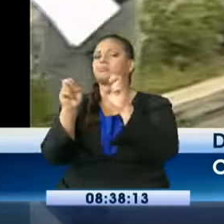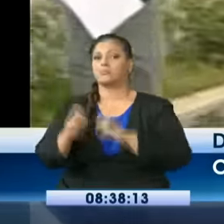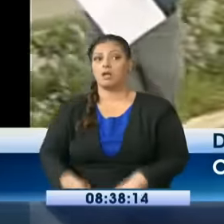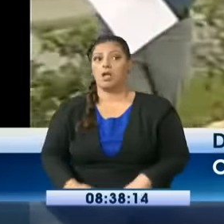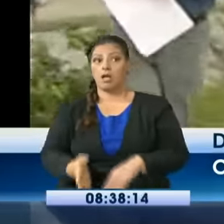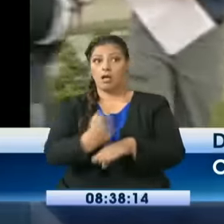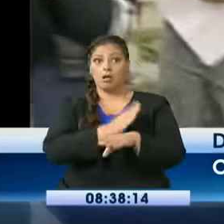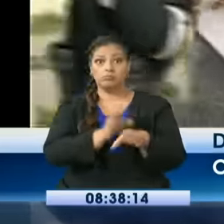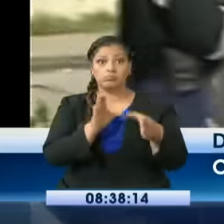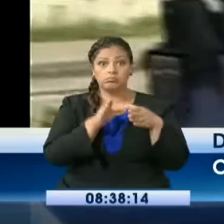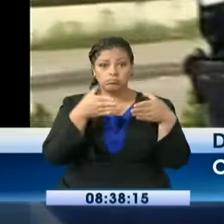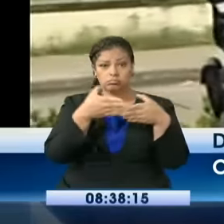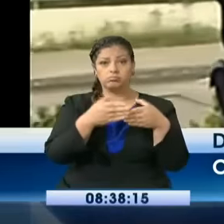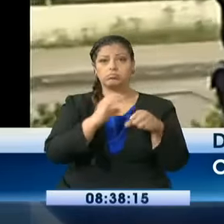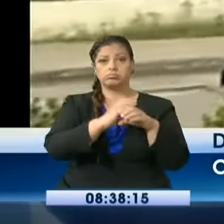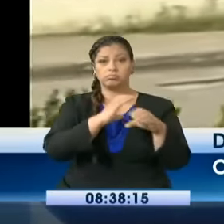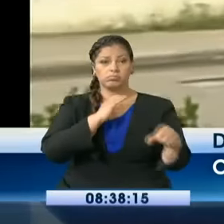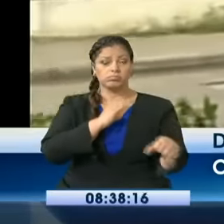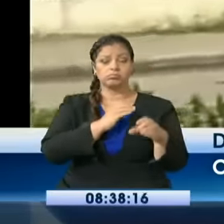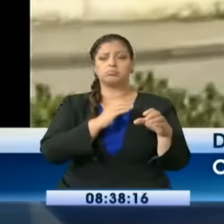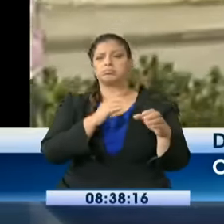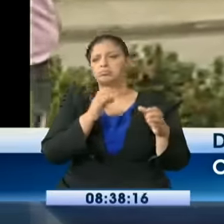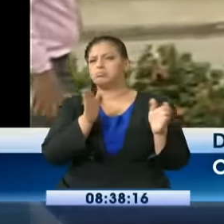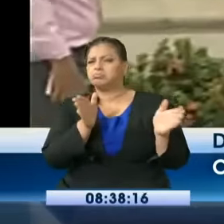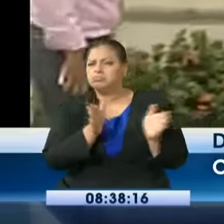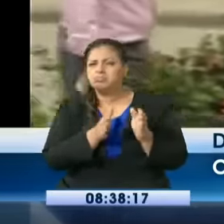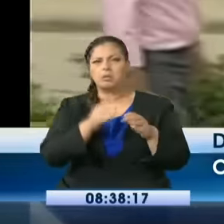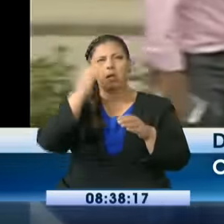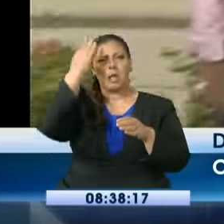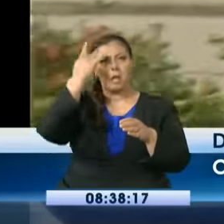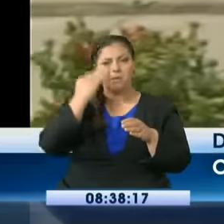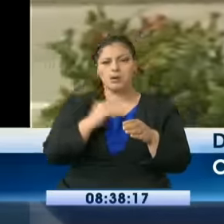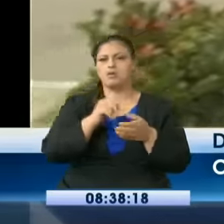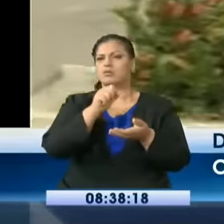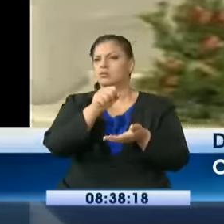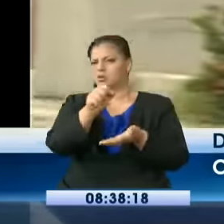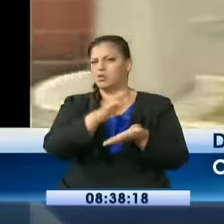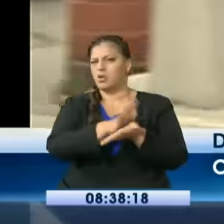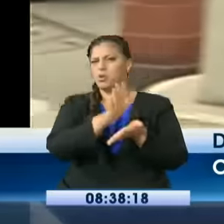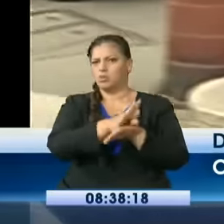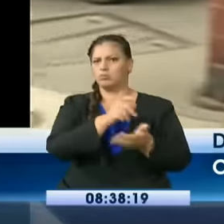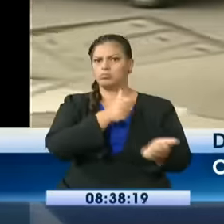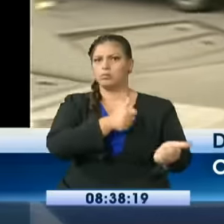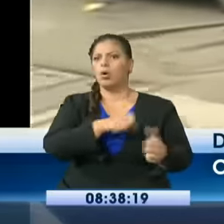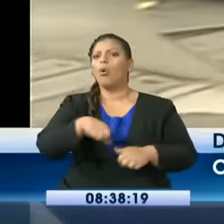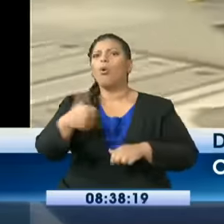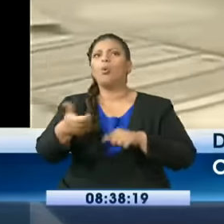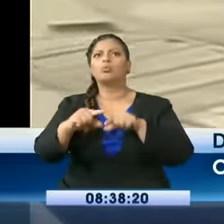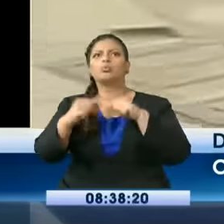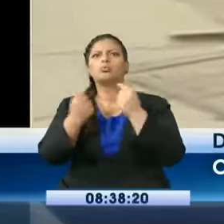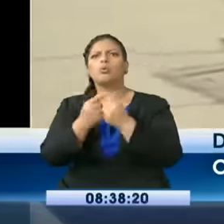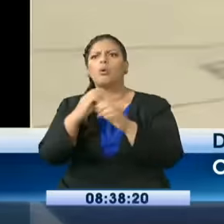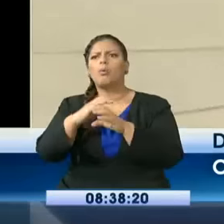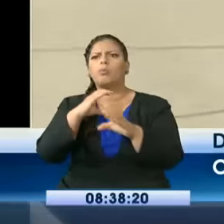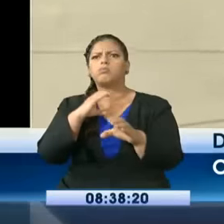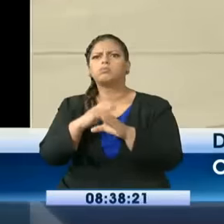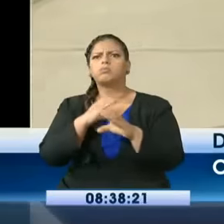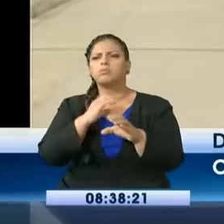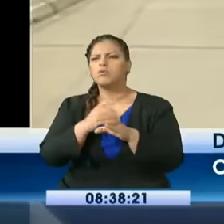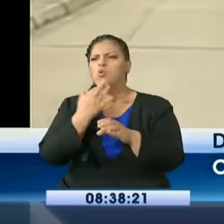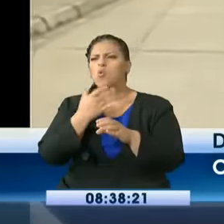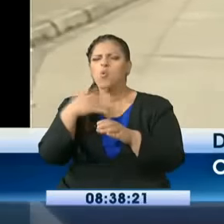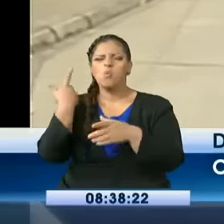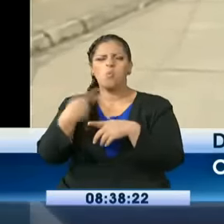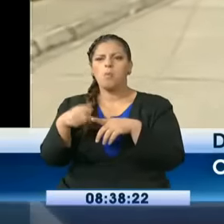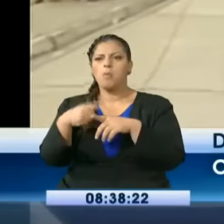forma irregular, de forma ilegal. ¿Quiénes contrataban a los expresos? ¿Qué persona contrataba al expreso? Lo que tenemos